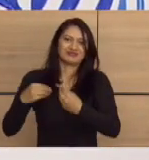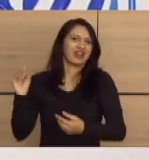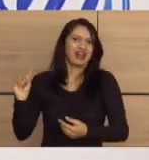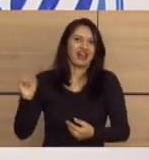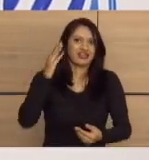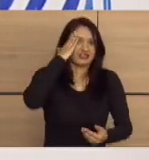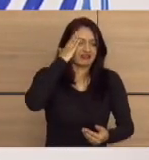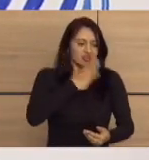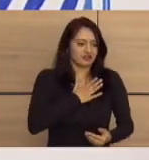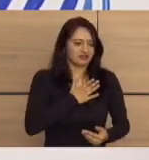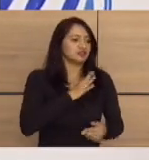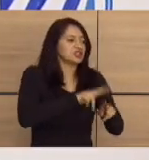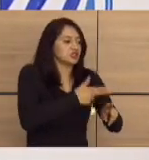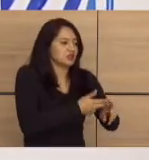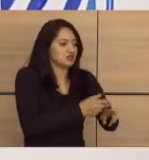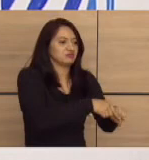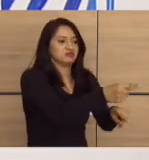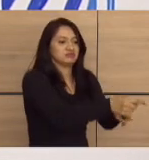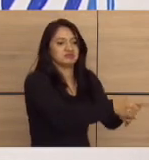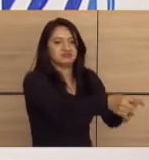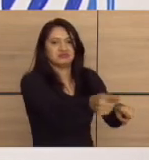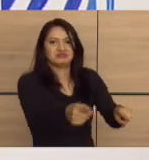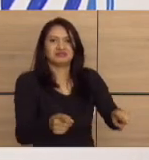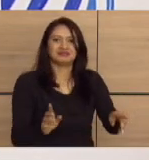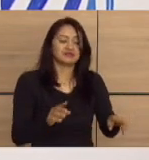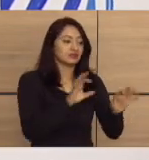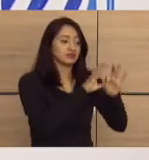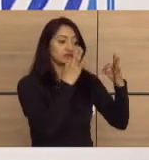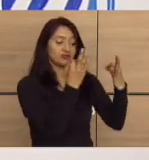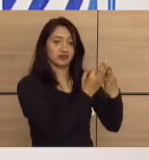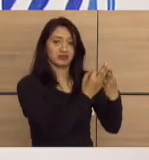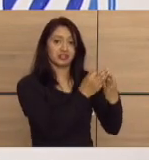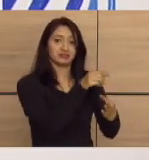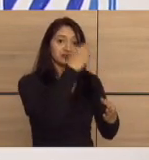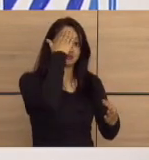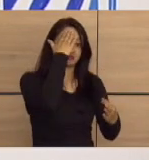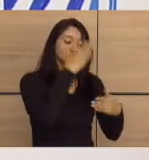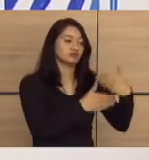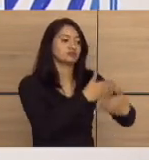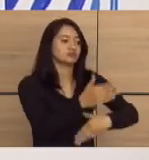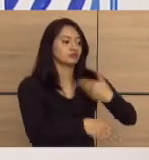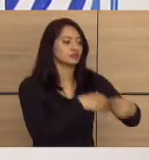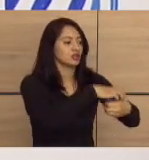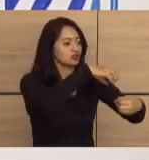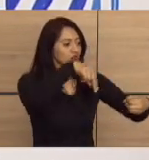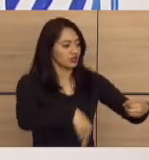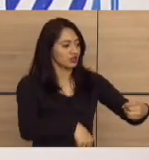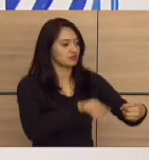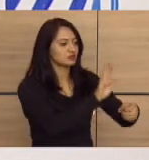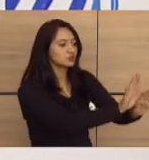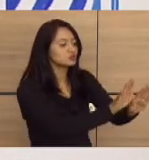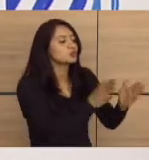mi sobrino o mi sobrina. Y es en esa familiaridad se construye una ciudadanía distinta, una